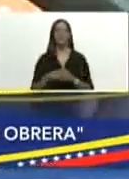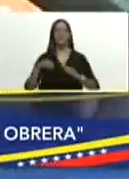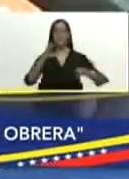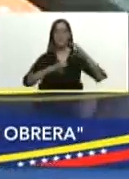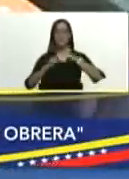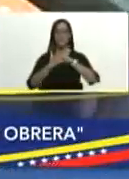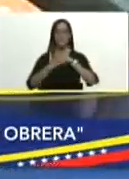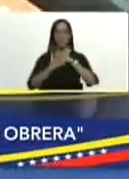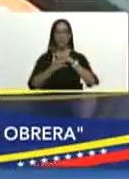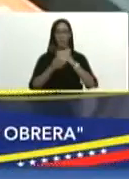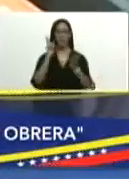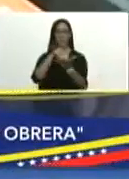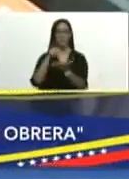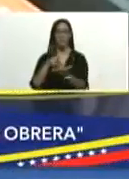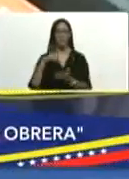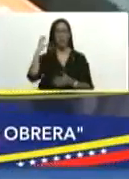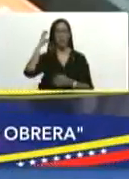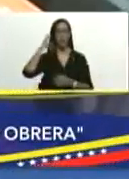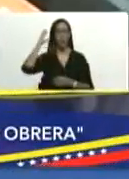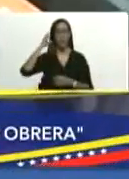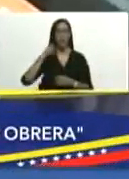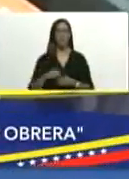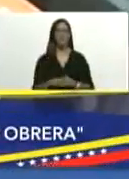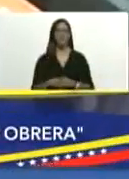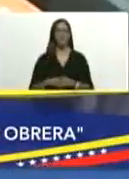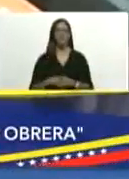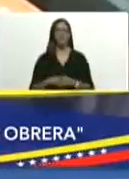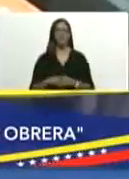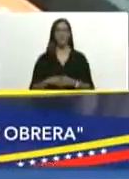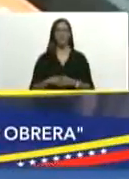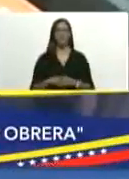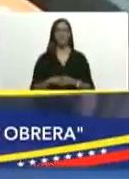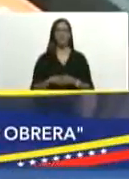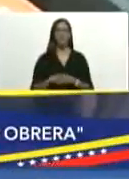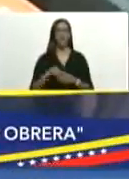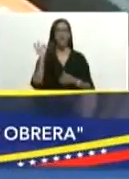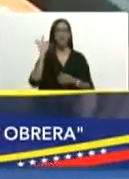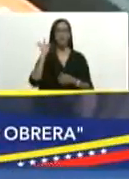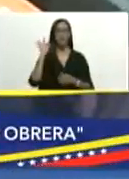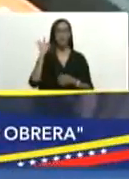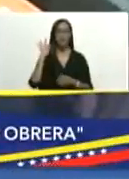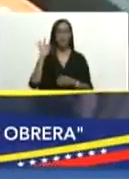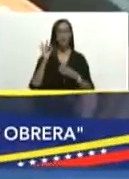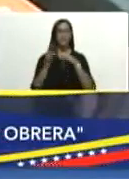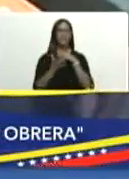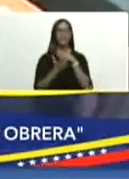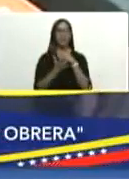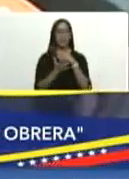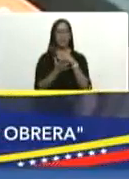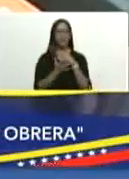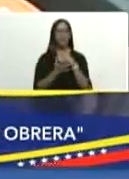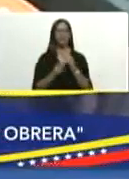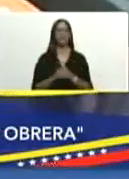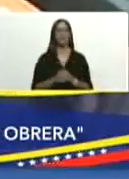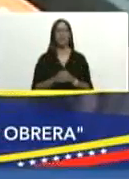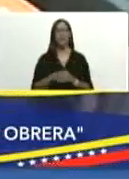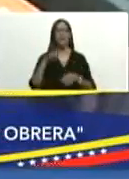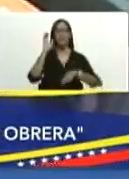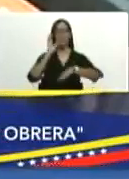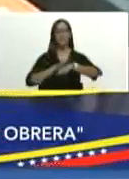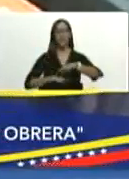está llegando de Europa de la exposición tecnológica de Barcelona